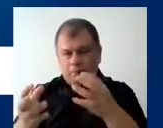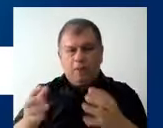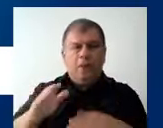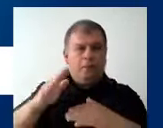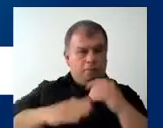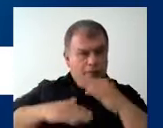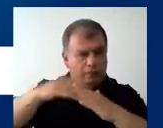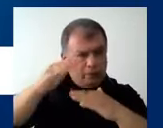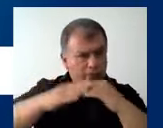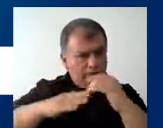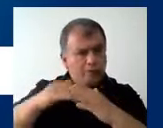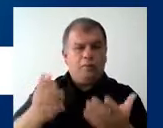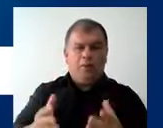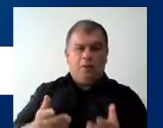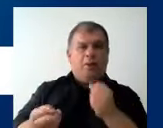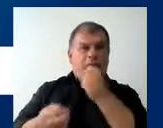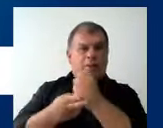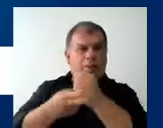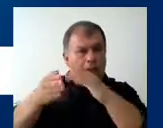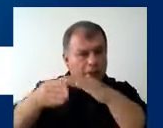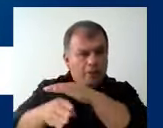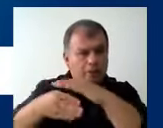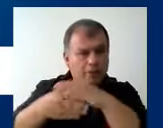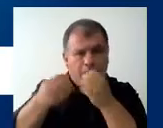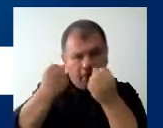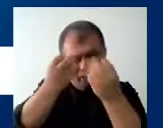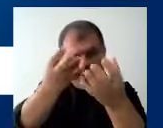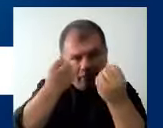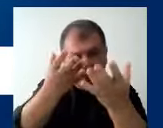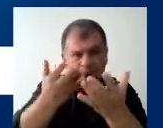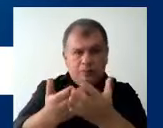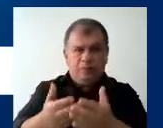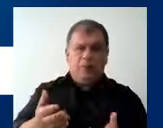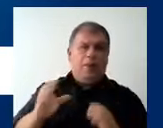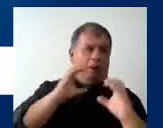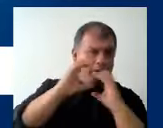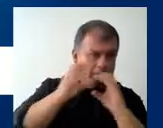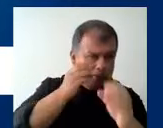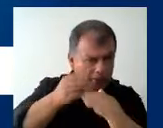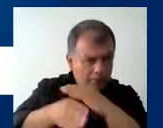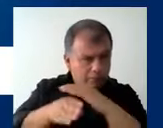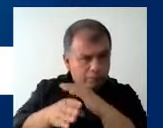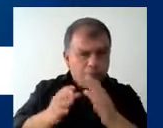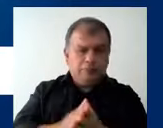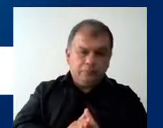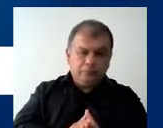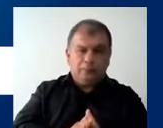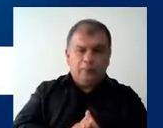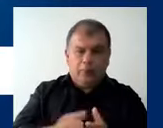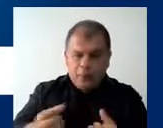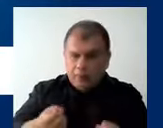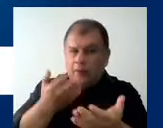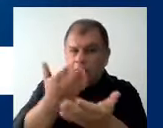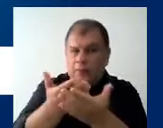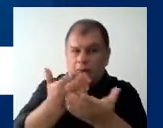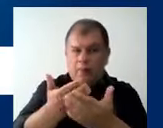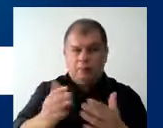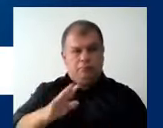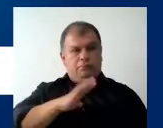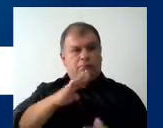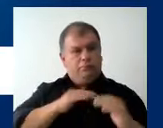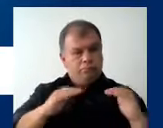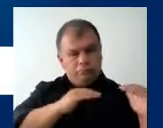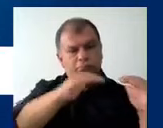infraestructura, garantizar la accesibilidad en la información, en la comunicación, brindar un trato